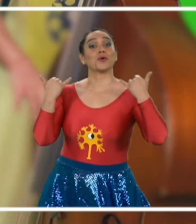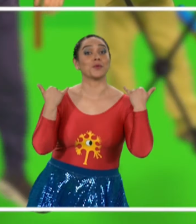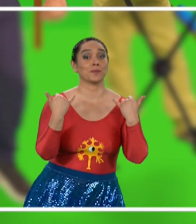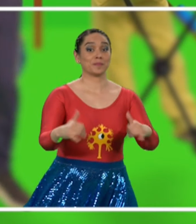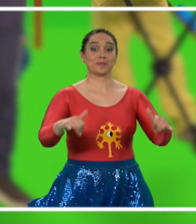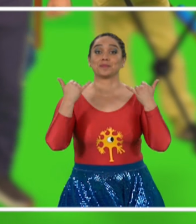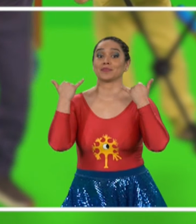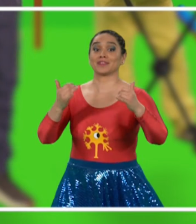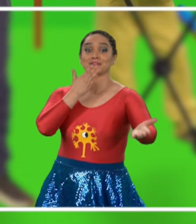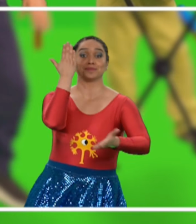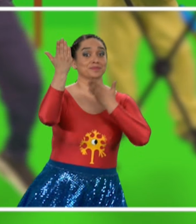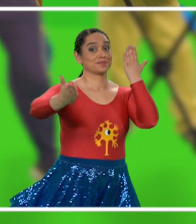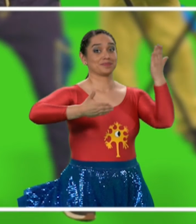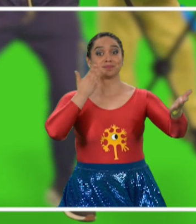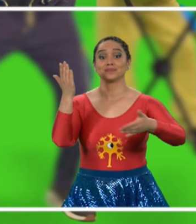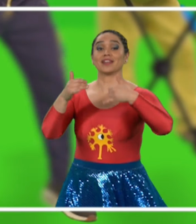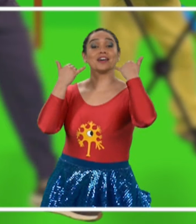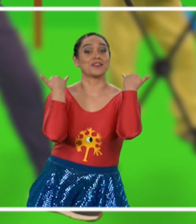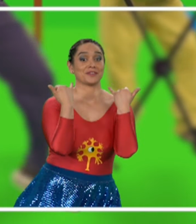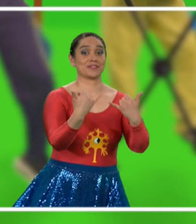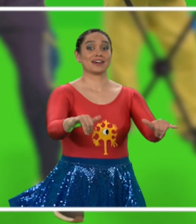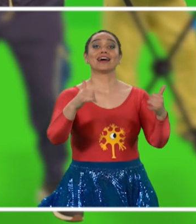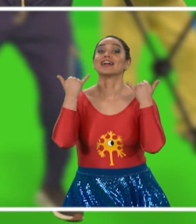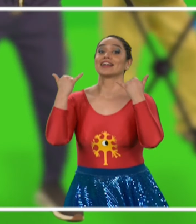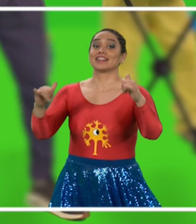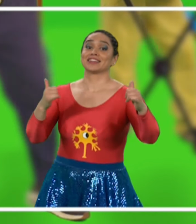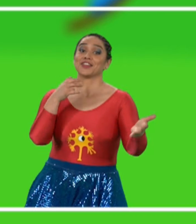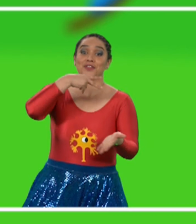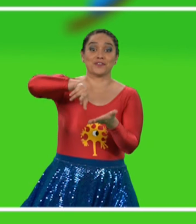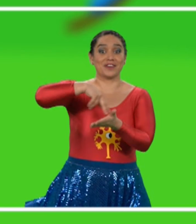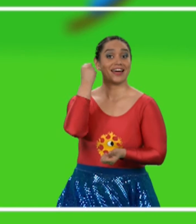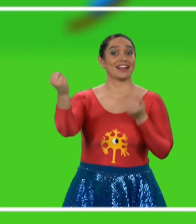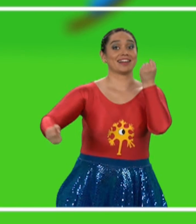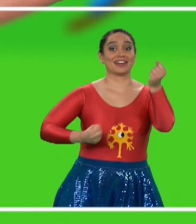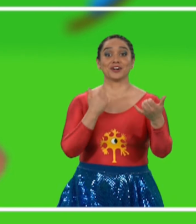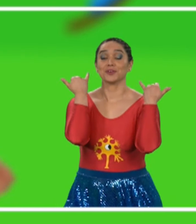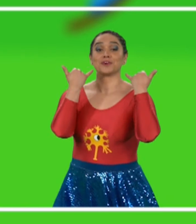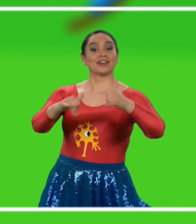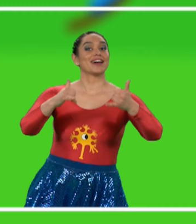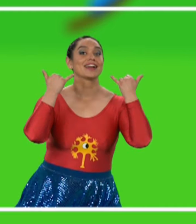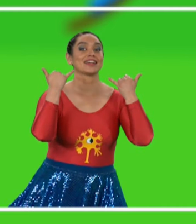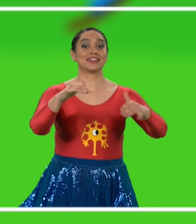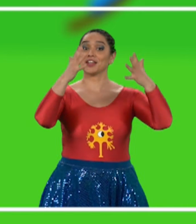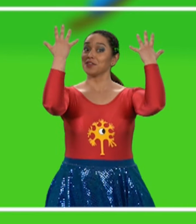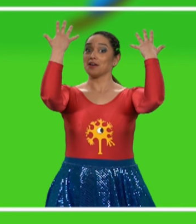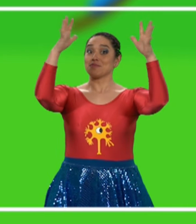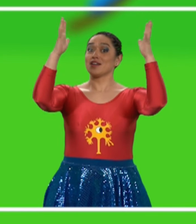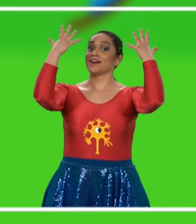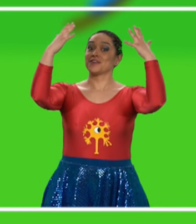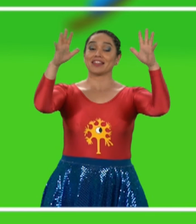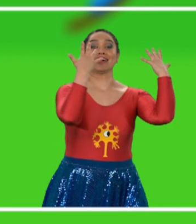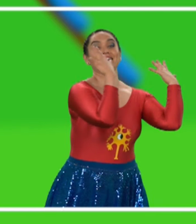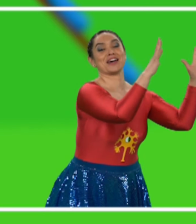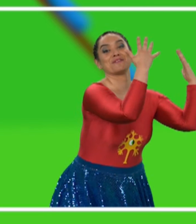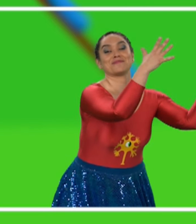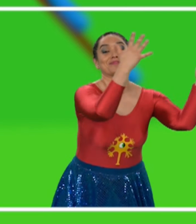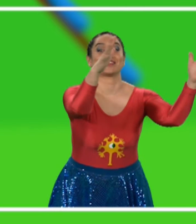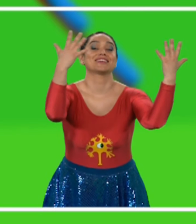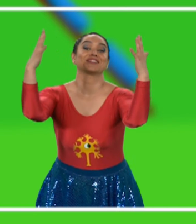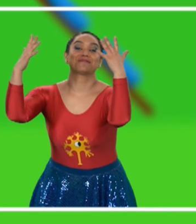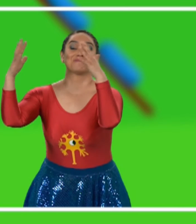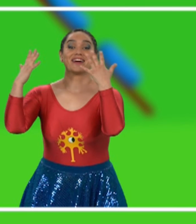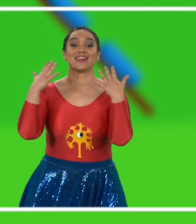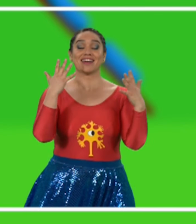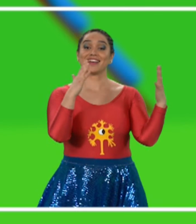parar. Jugarreteando canta, jugarreteando baila. Jugarreteando aplaude,